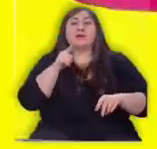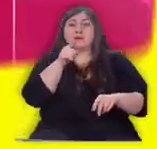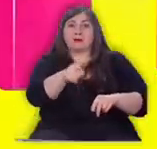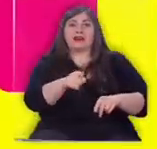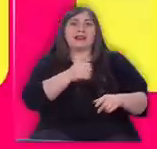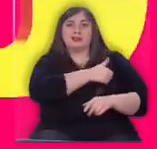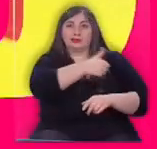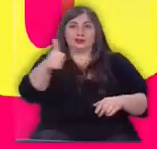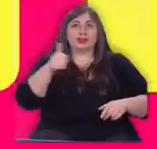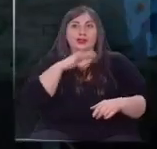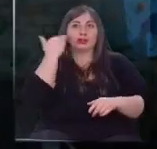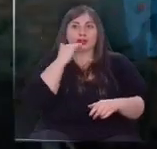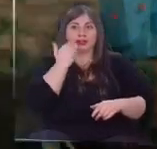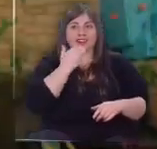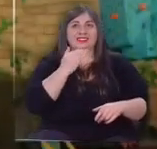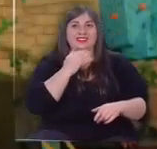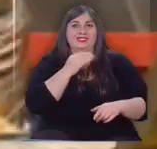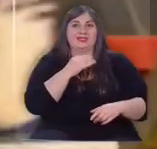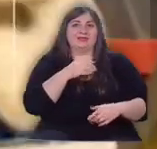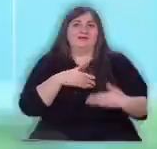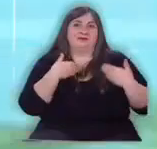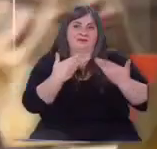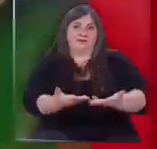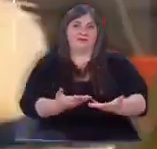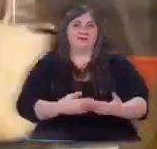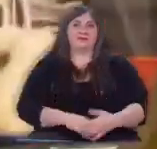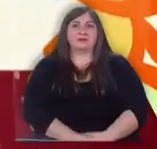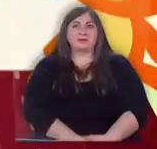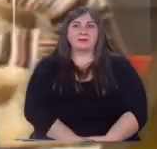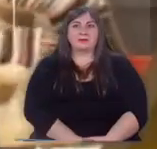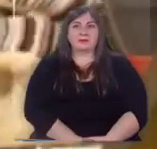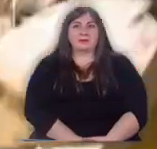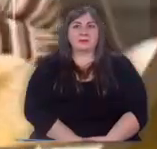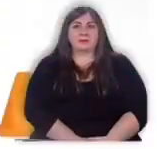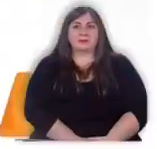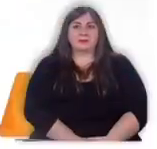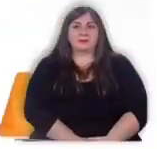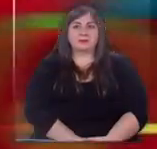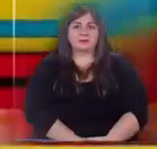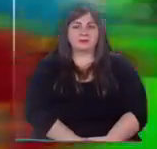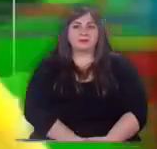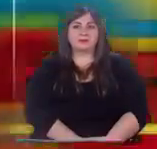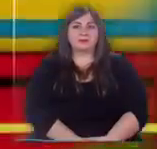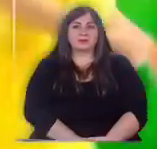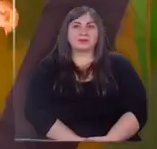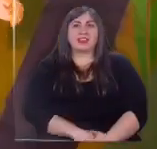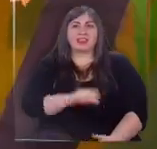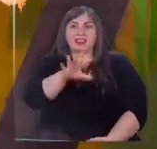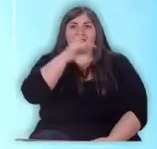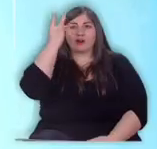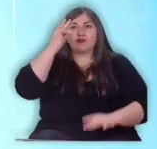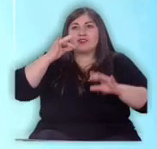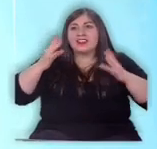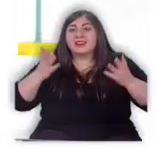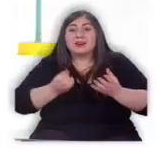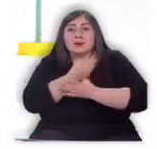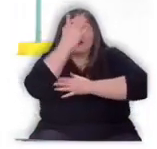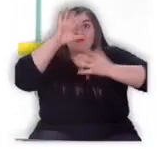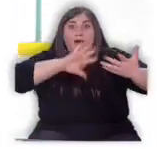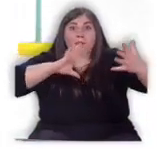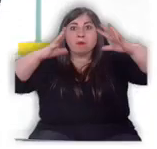para todos los niños disponibles. En familia, descubrir mágicos